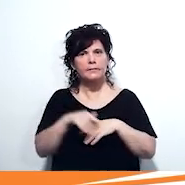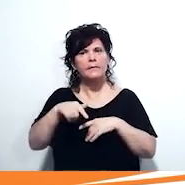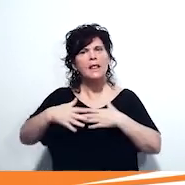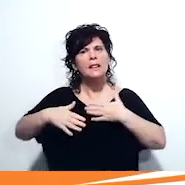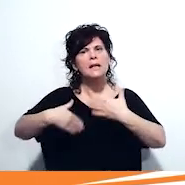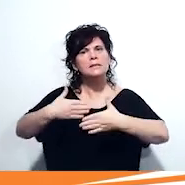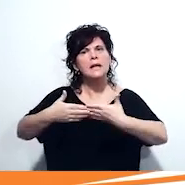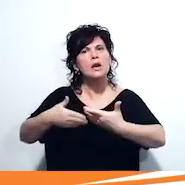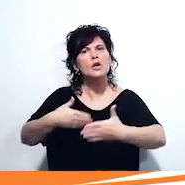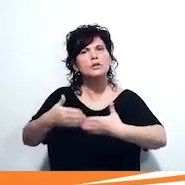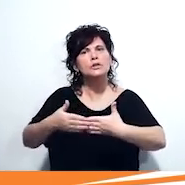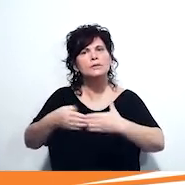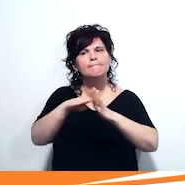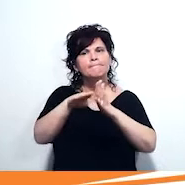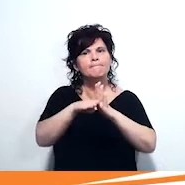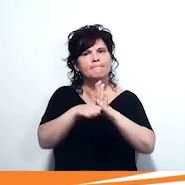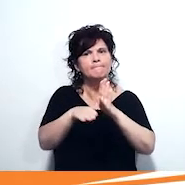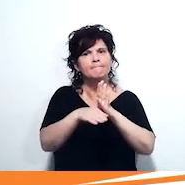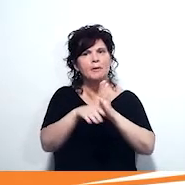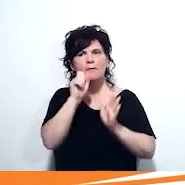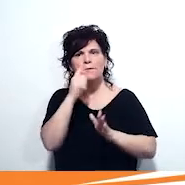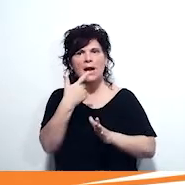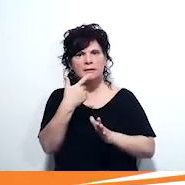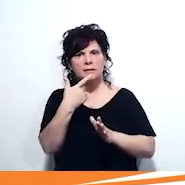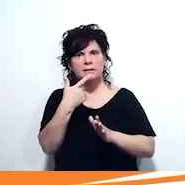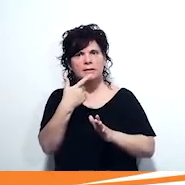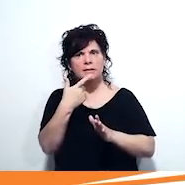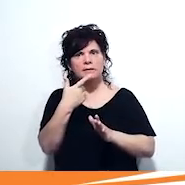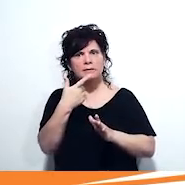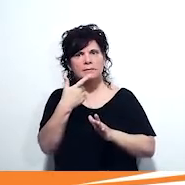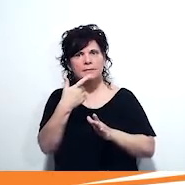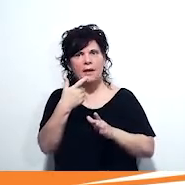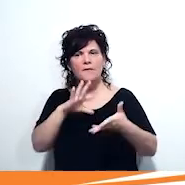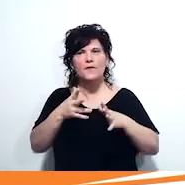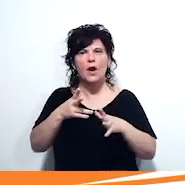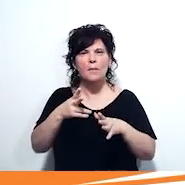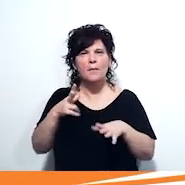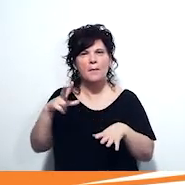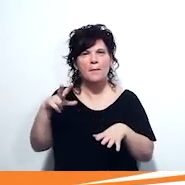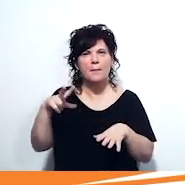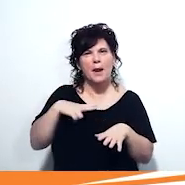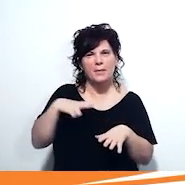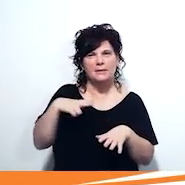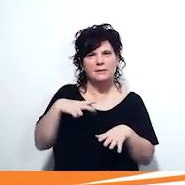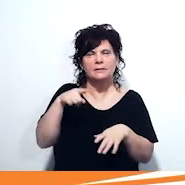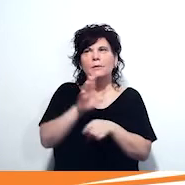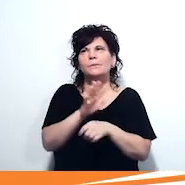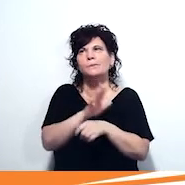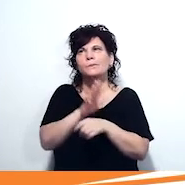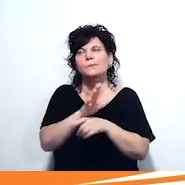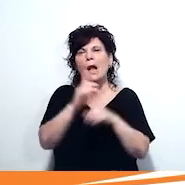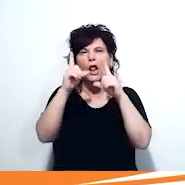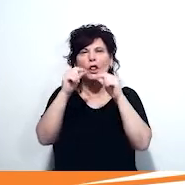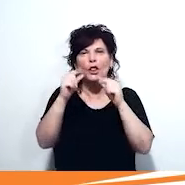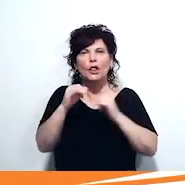miembros a desarrollar medidas para facilitar la aplicación transfronteriza de las medidas de privacidad. O sea, que los datos no es